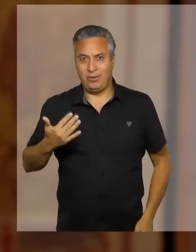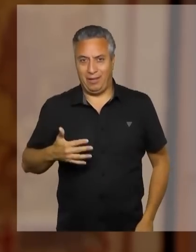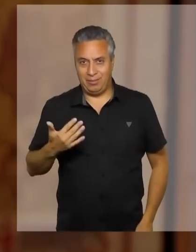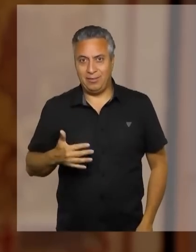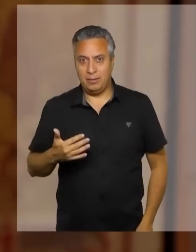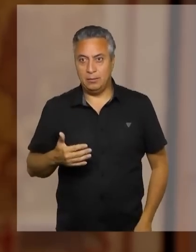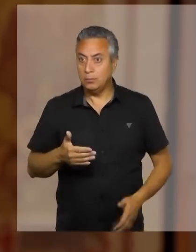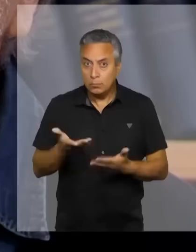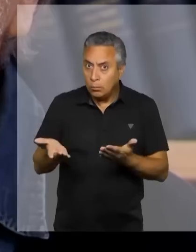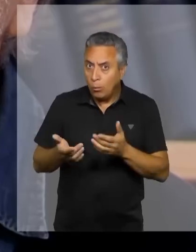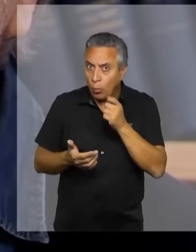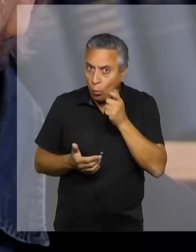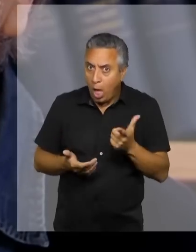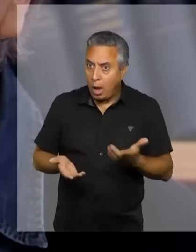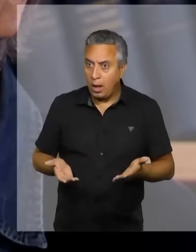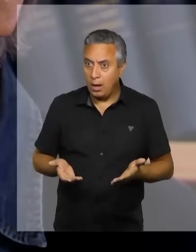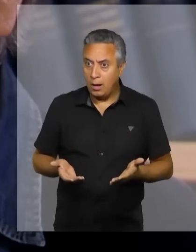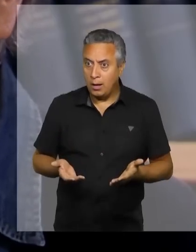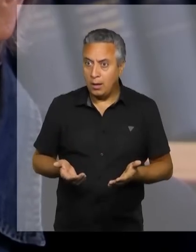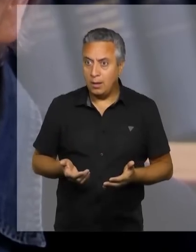¿Cuál?